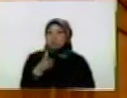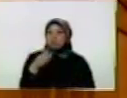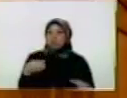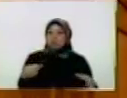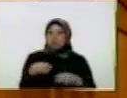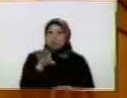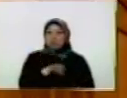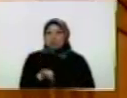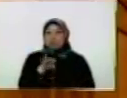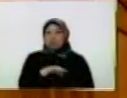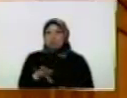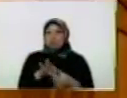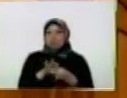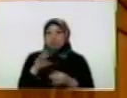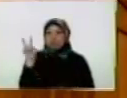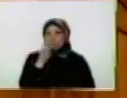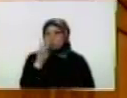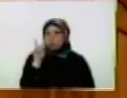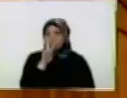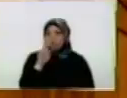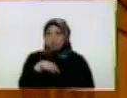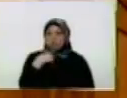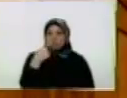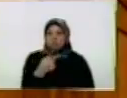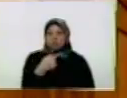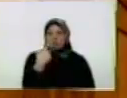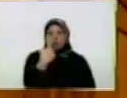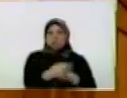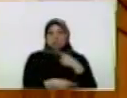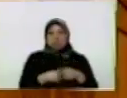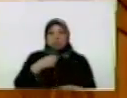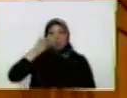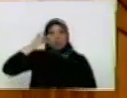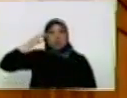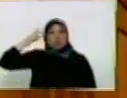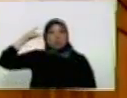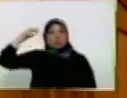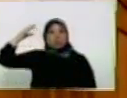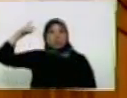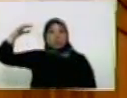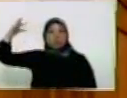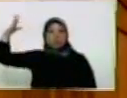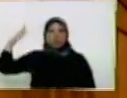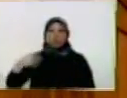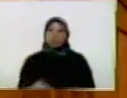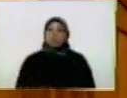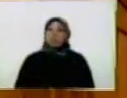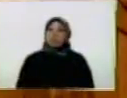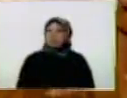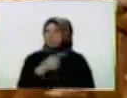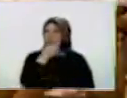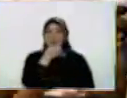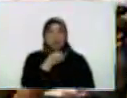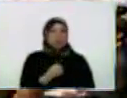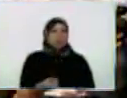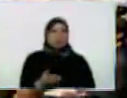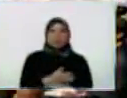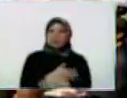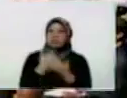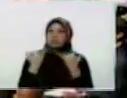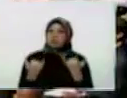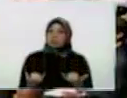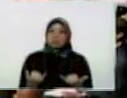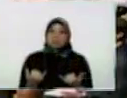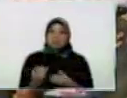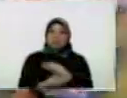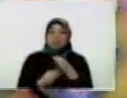Partido Socialista Unido de Venezuela. De ahí venimos, de los sueños. No era fácil en aquel momento